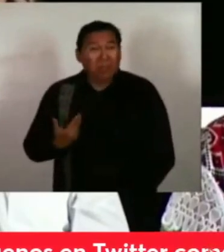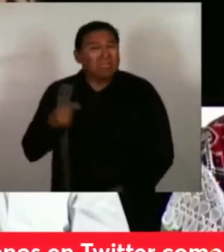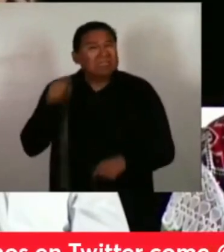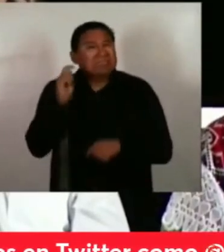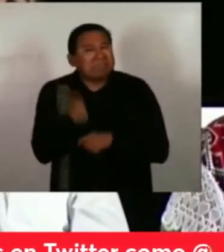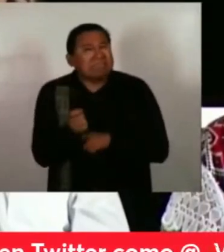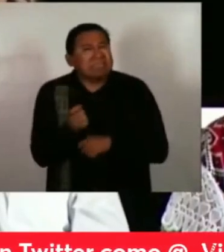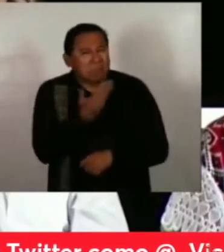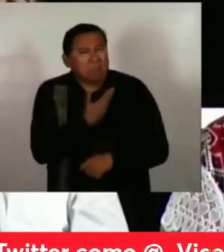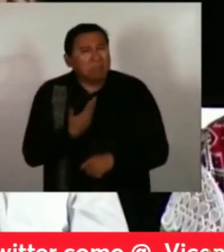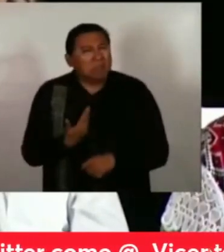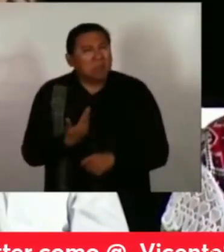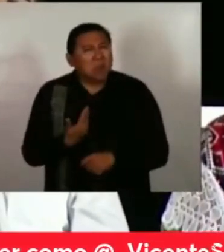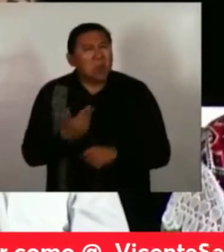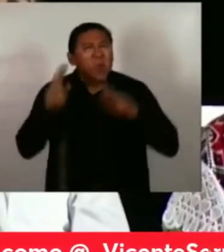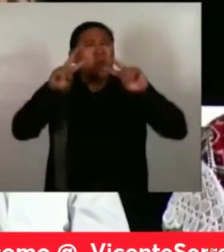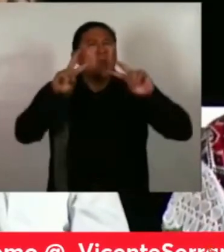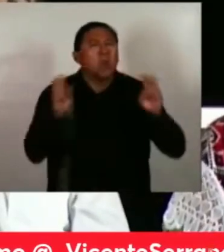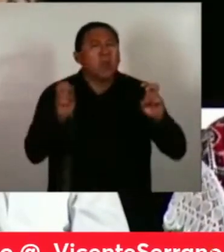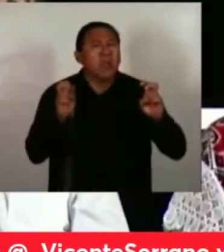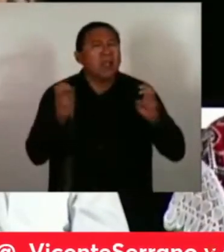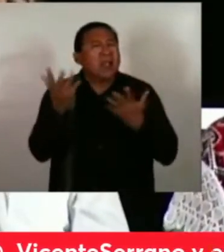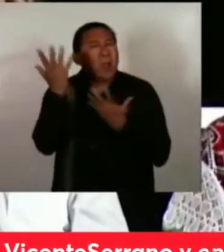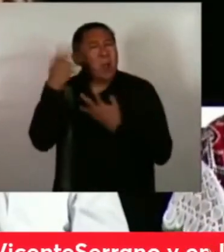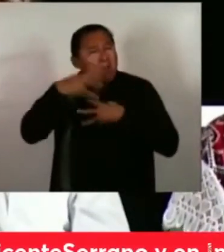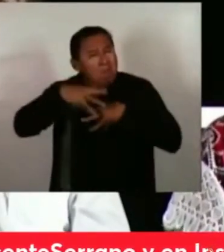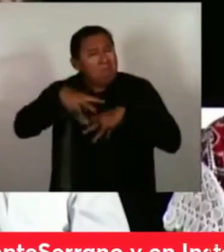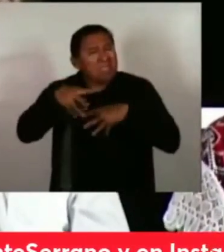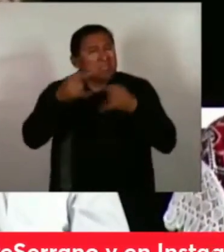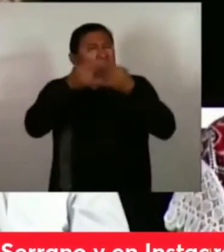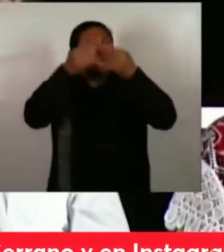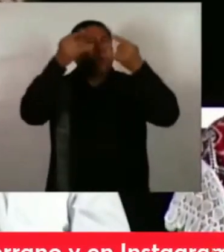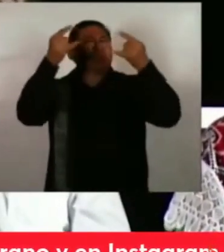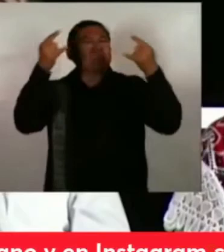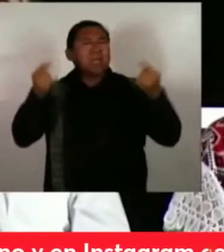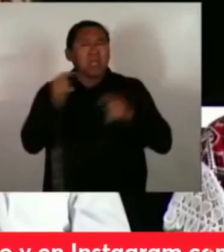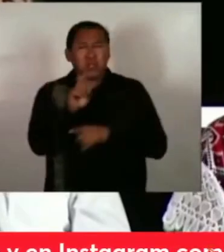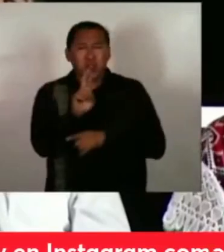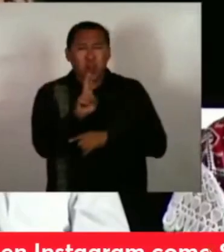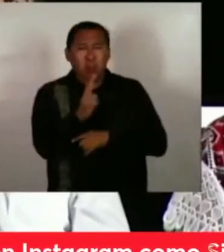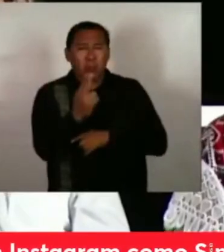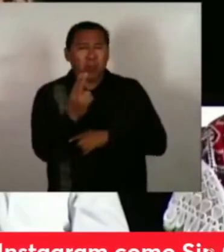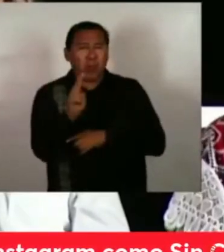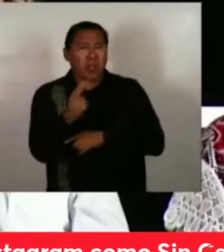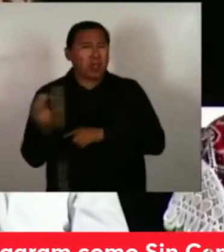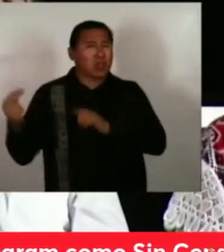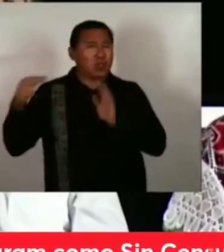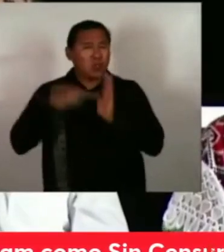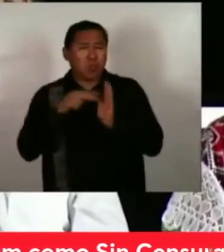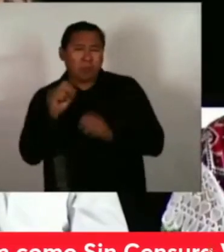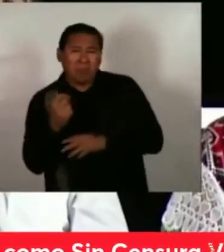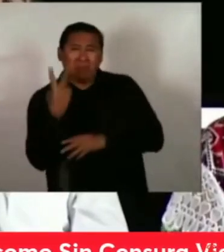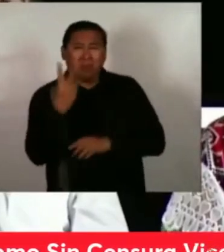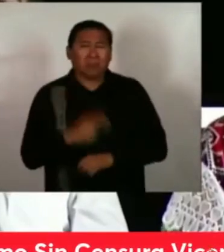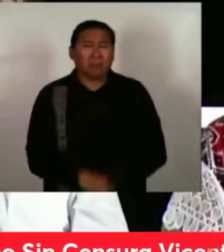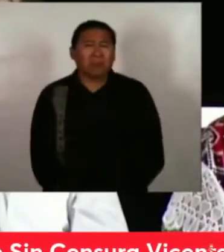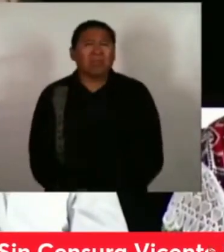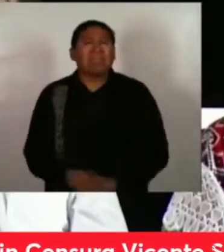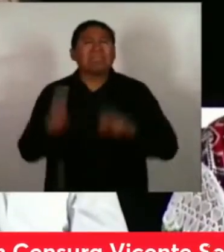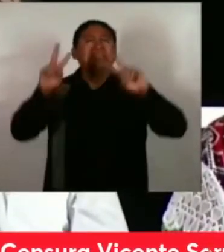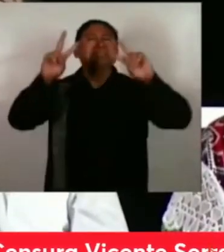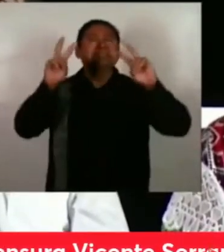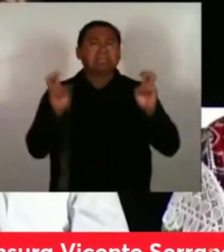este pensamiento en aquella marcha histórica de noviembre del 2022. Le